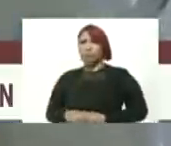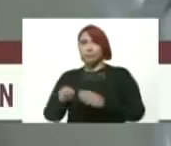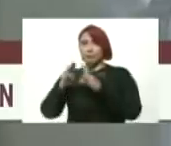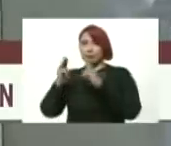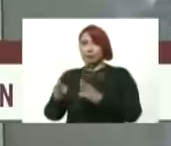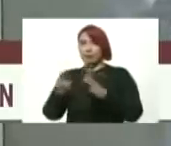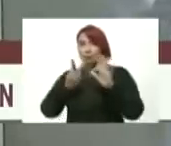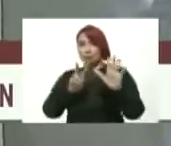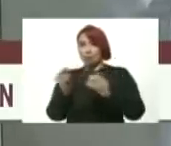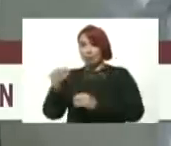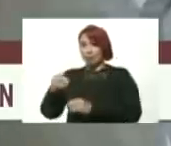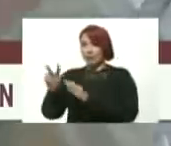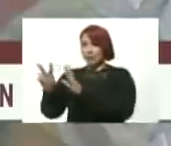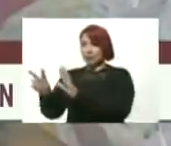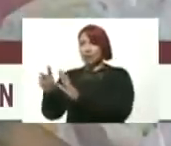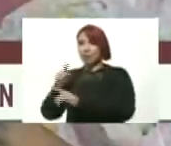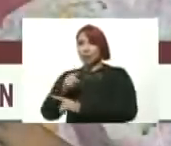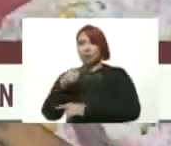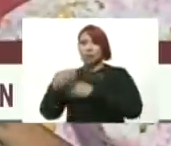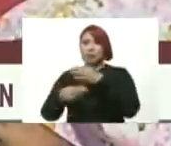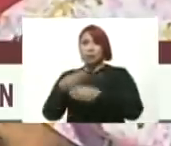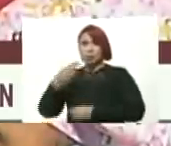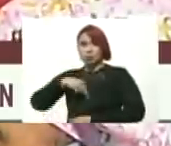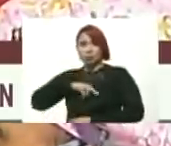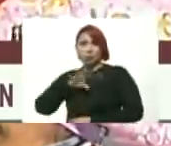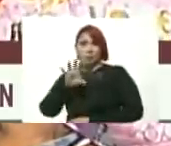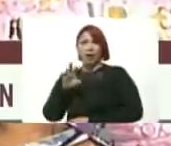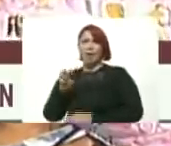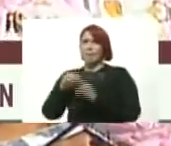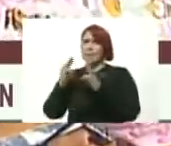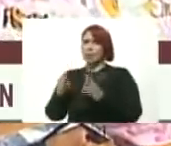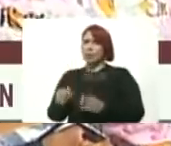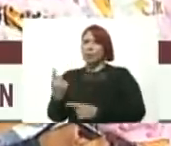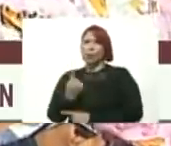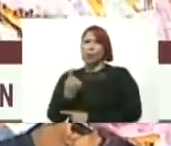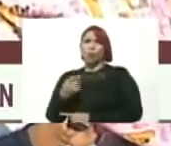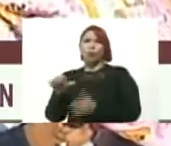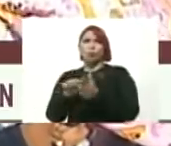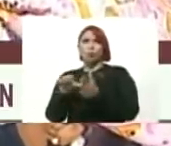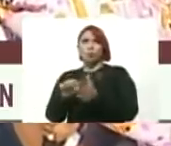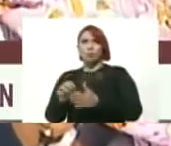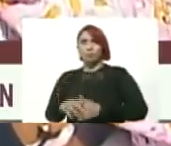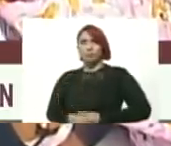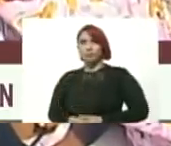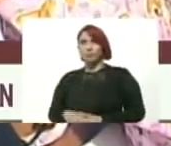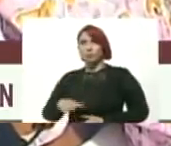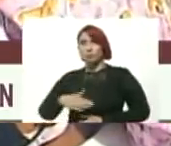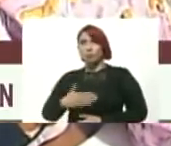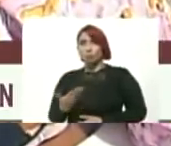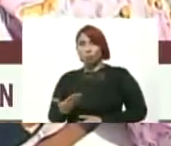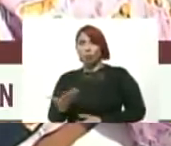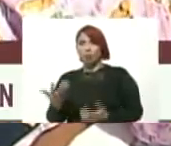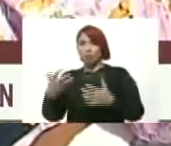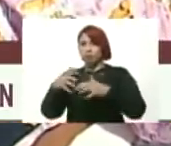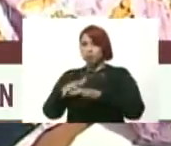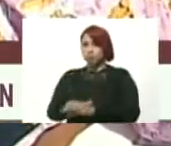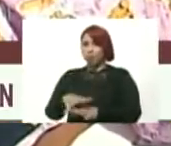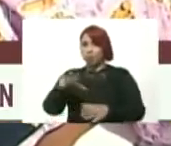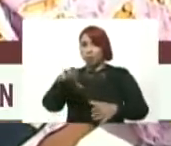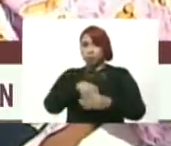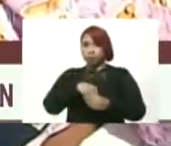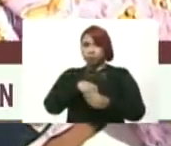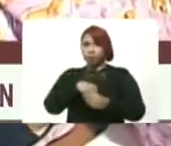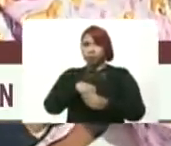77 que usted estableció en nuestro país es un método único donde pudimos combinar la cuarentena